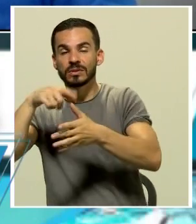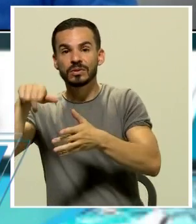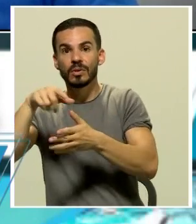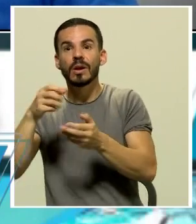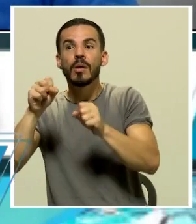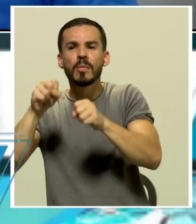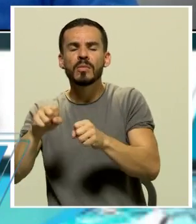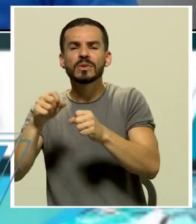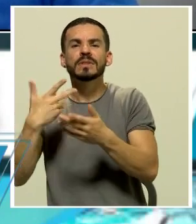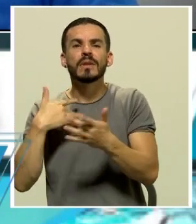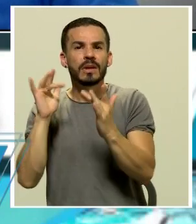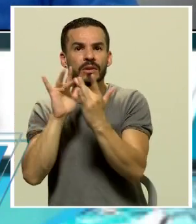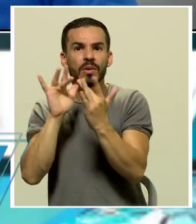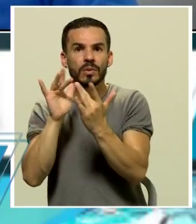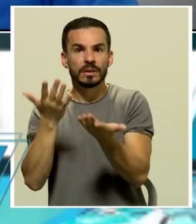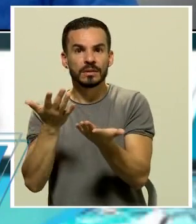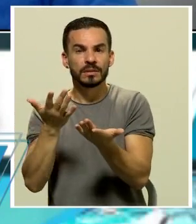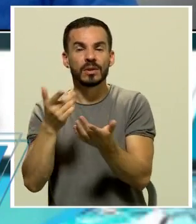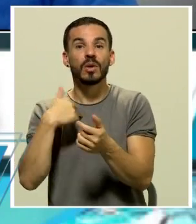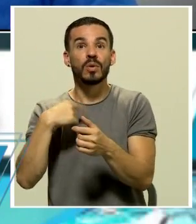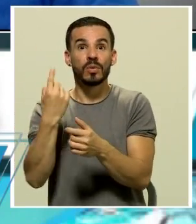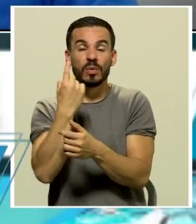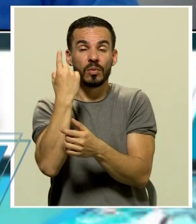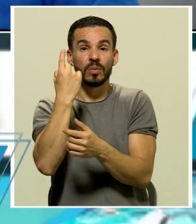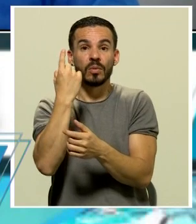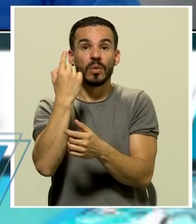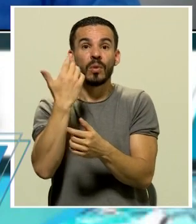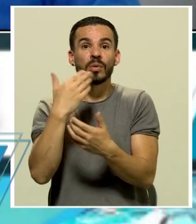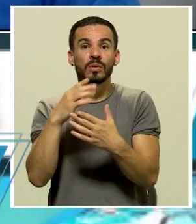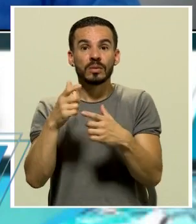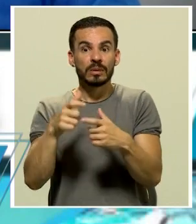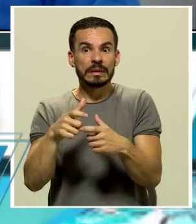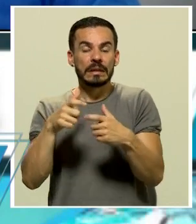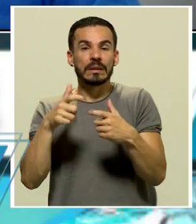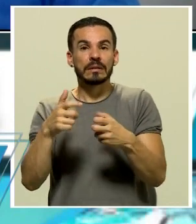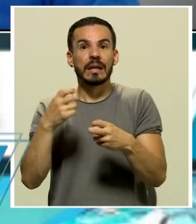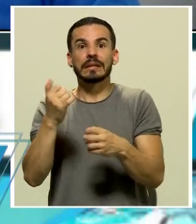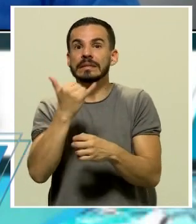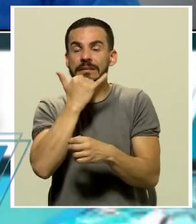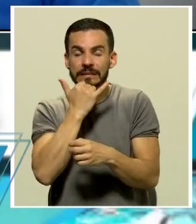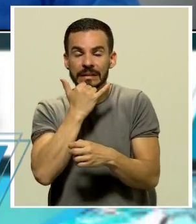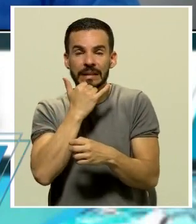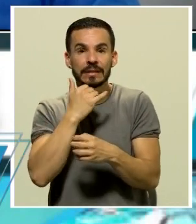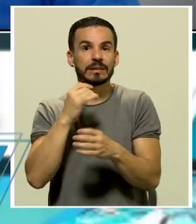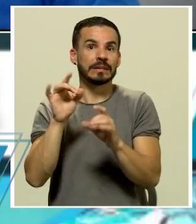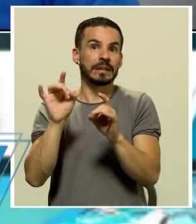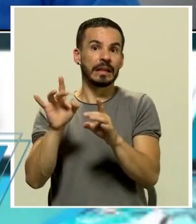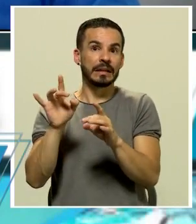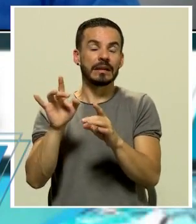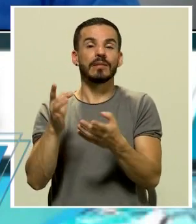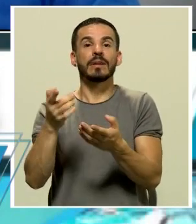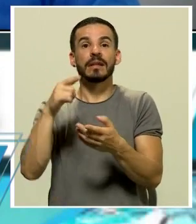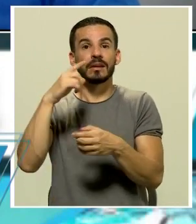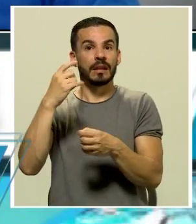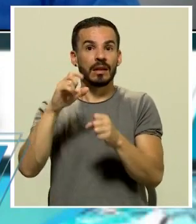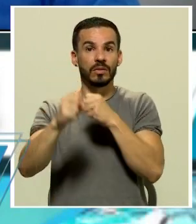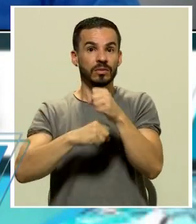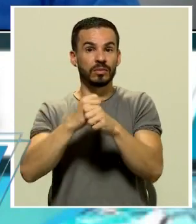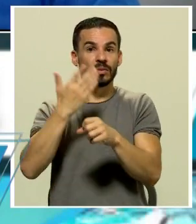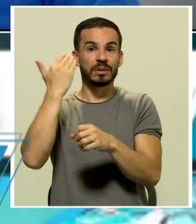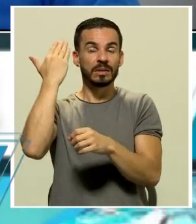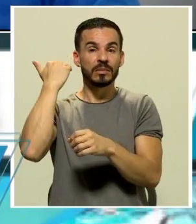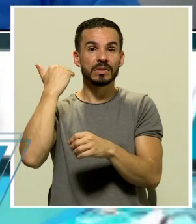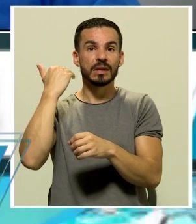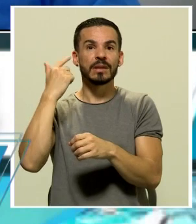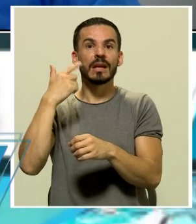las posibilidades de conexión. Y uno de los grandes fallos tremendos de los últimos años